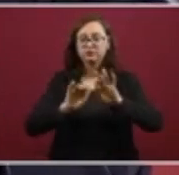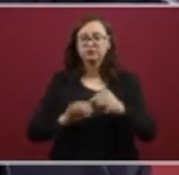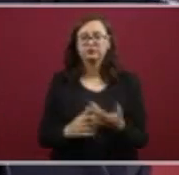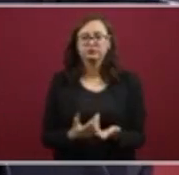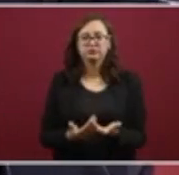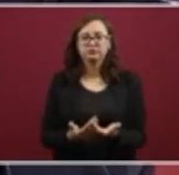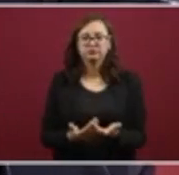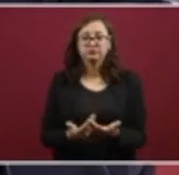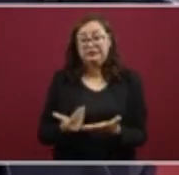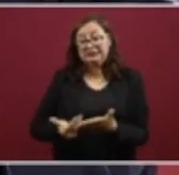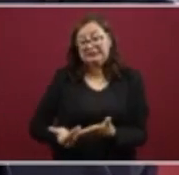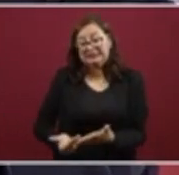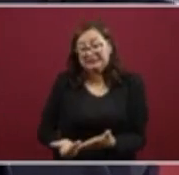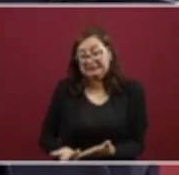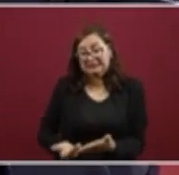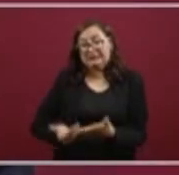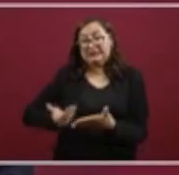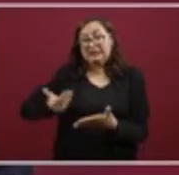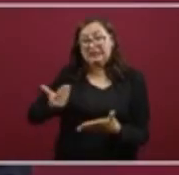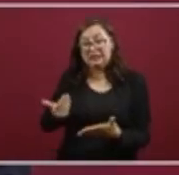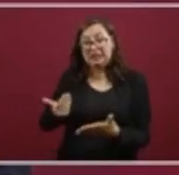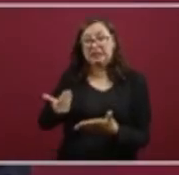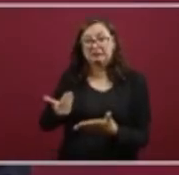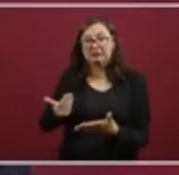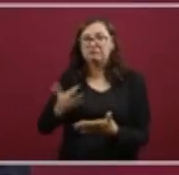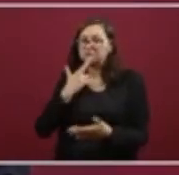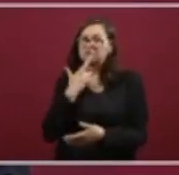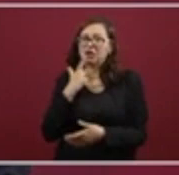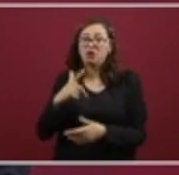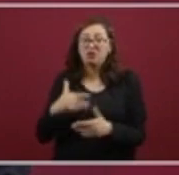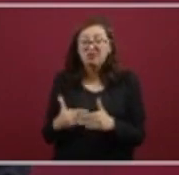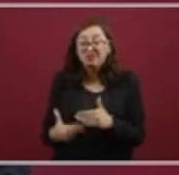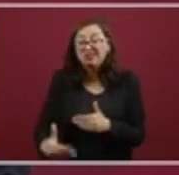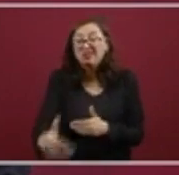Es mejor prevenir que curar.